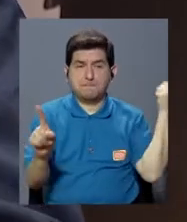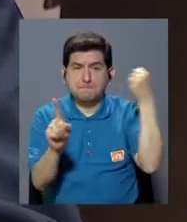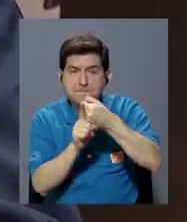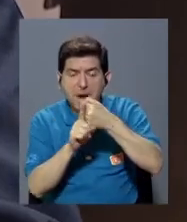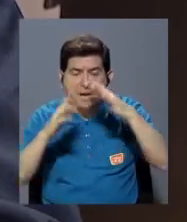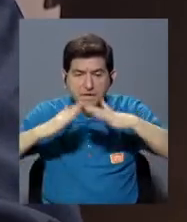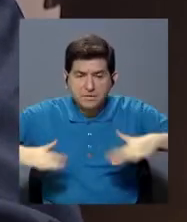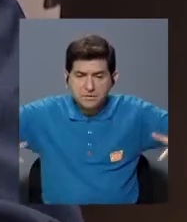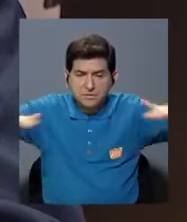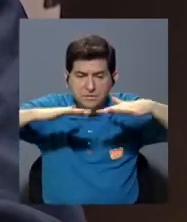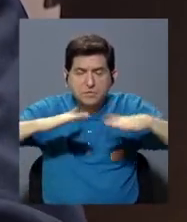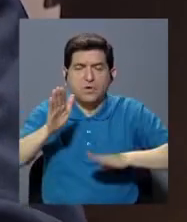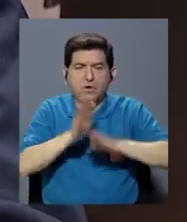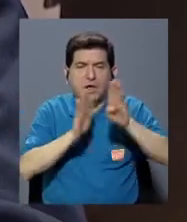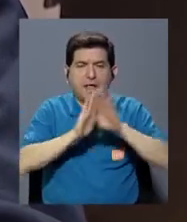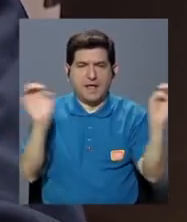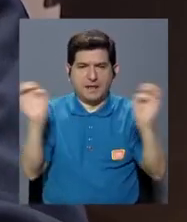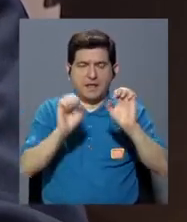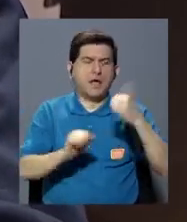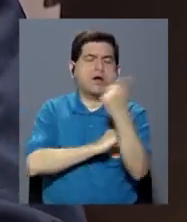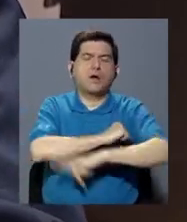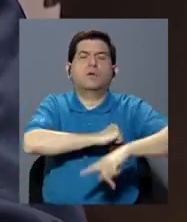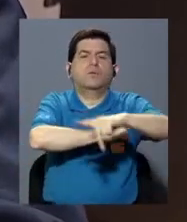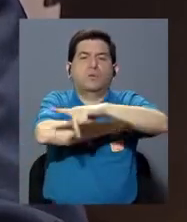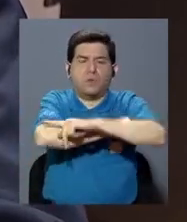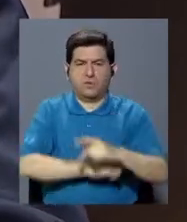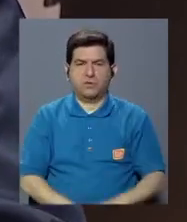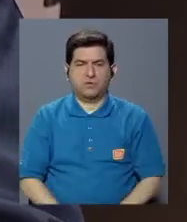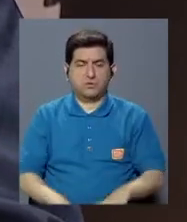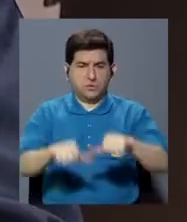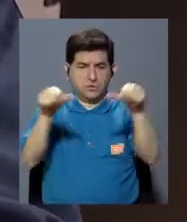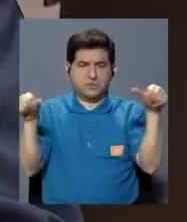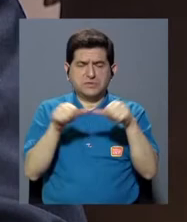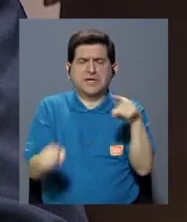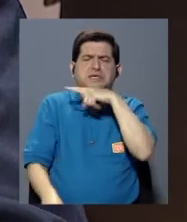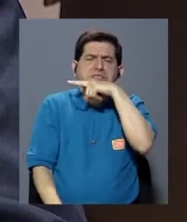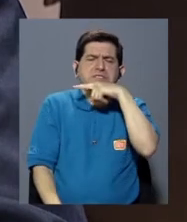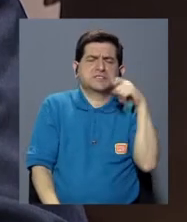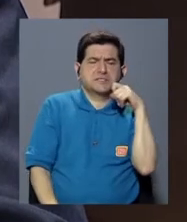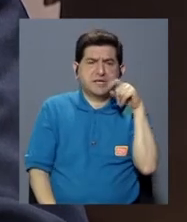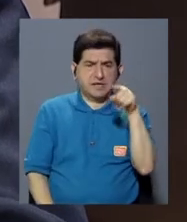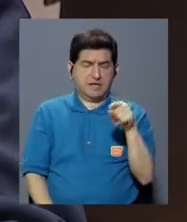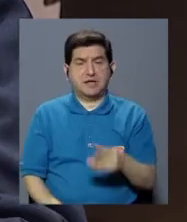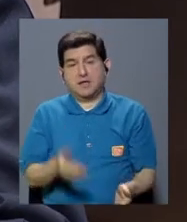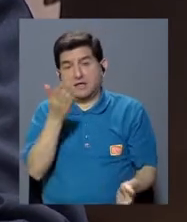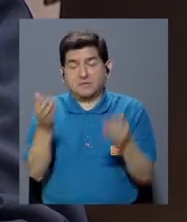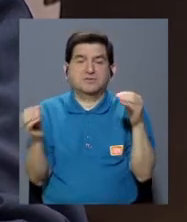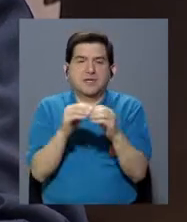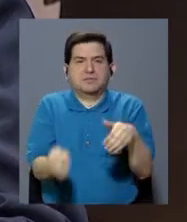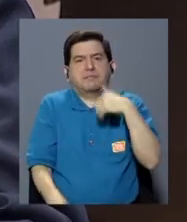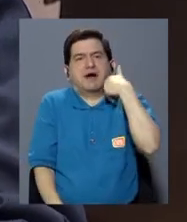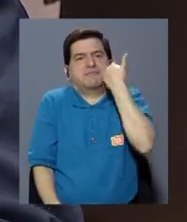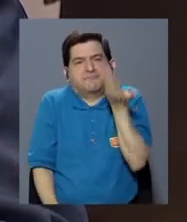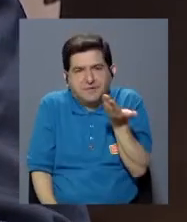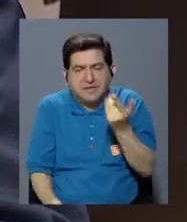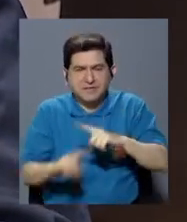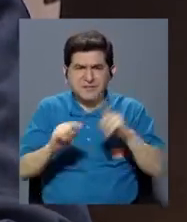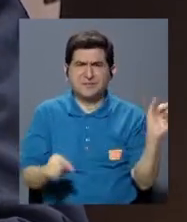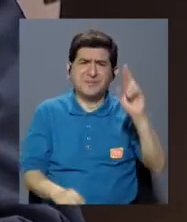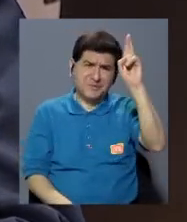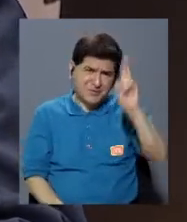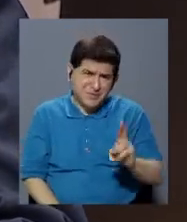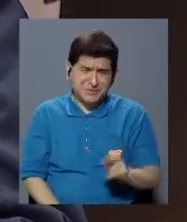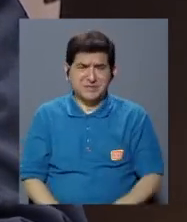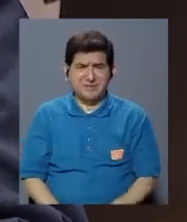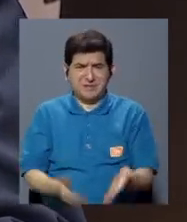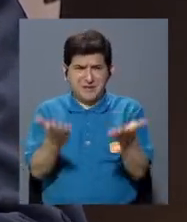impacto geográfico que tiene el desarrollo energético. En otros países en los que hay zonas desérticas, esto sería, digamos, más fácil de resolver, pero en